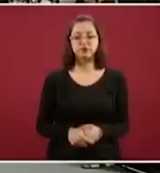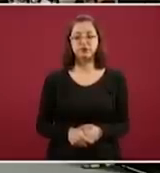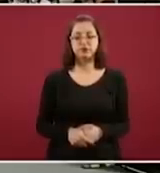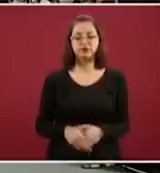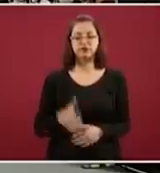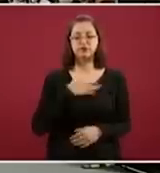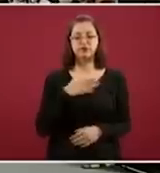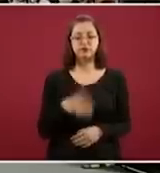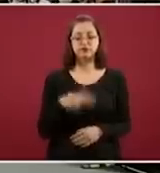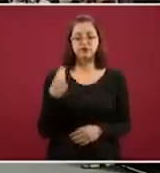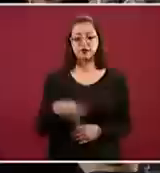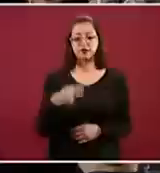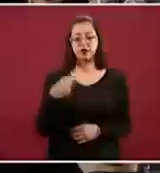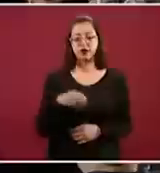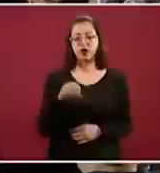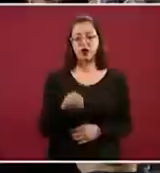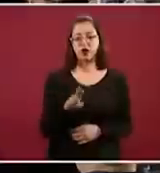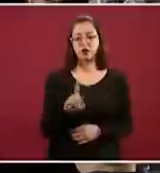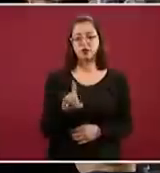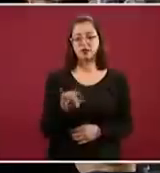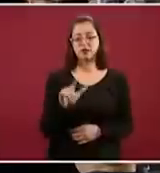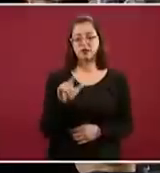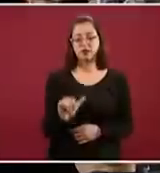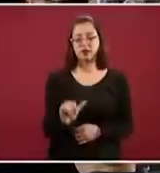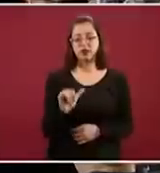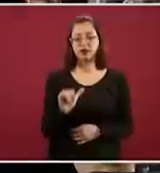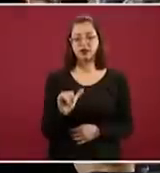Mi nombre es Otilio Eugenio Manuel.